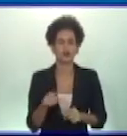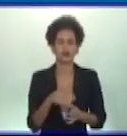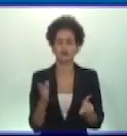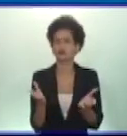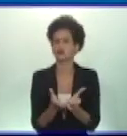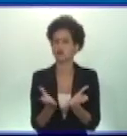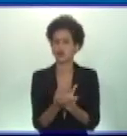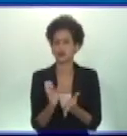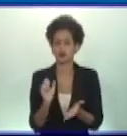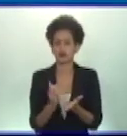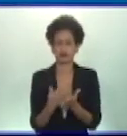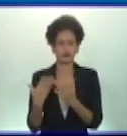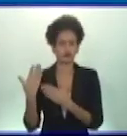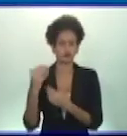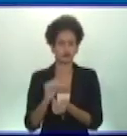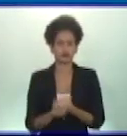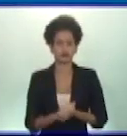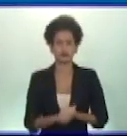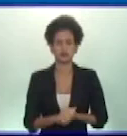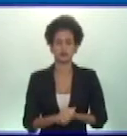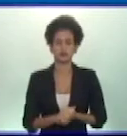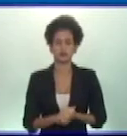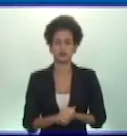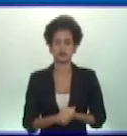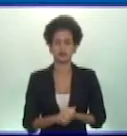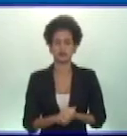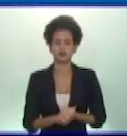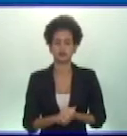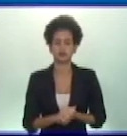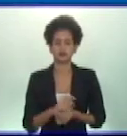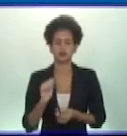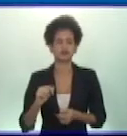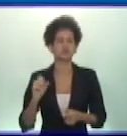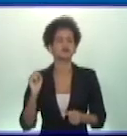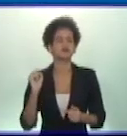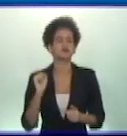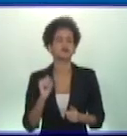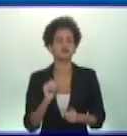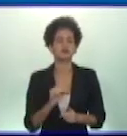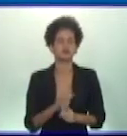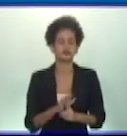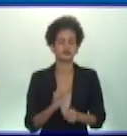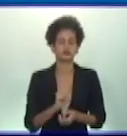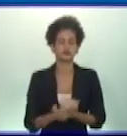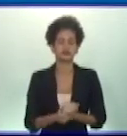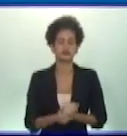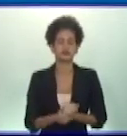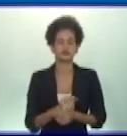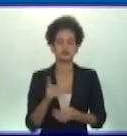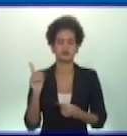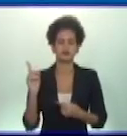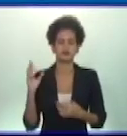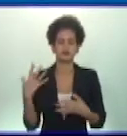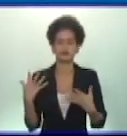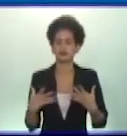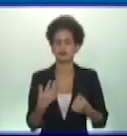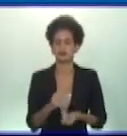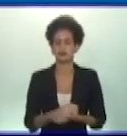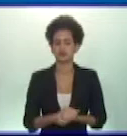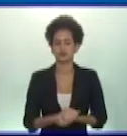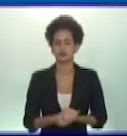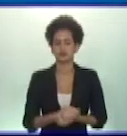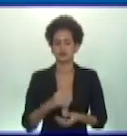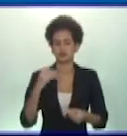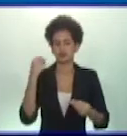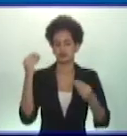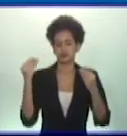la magnitud-longitud. Vamos a iniciar con este ejercicio.